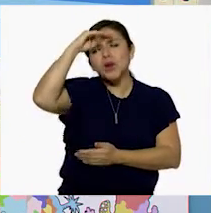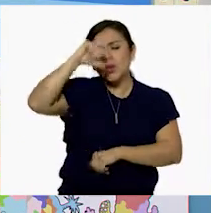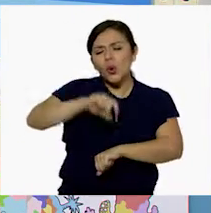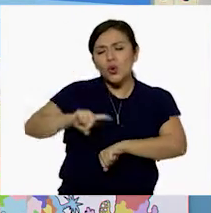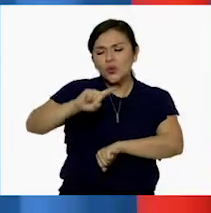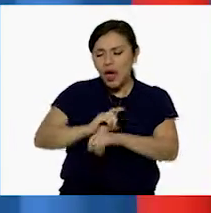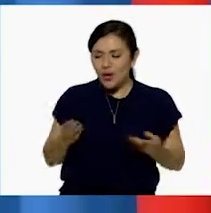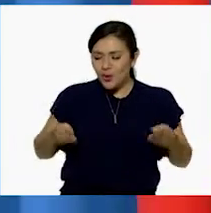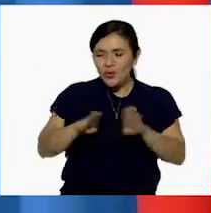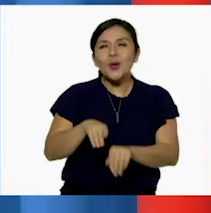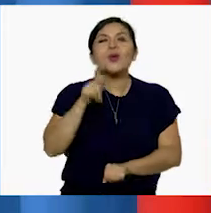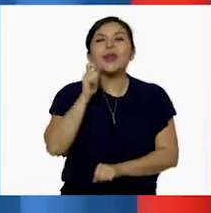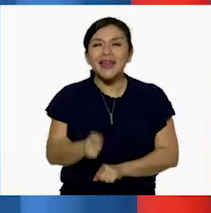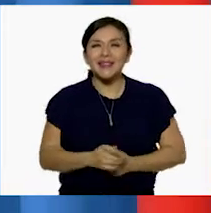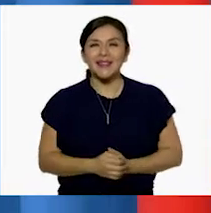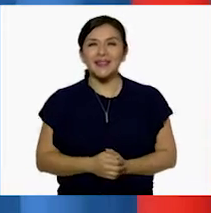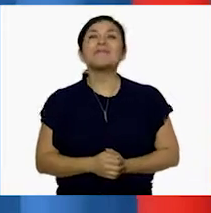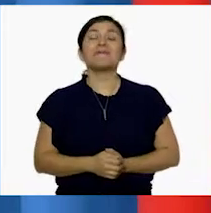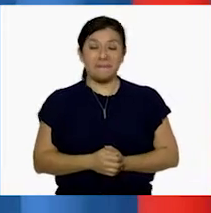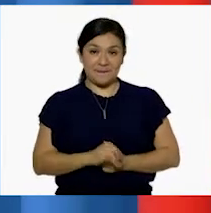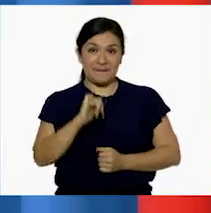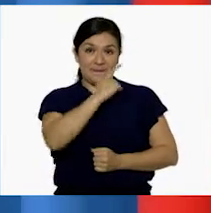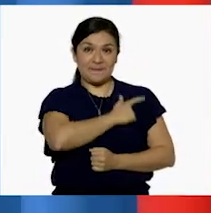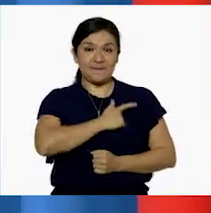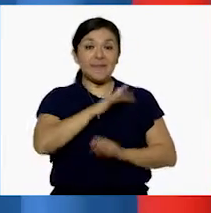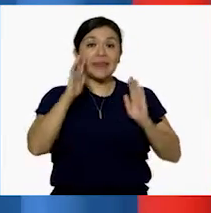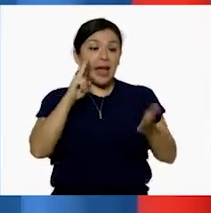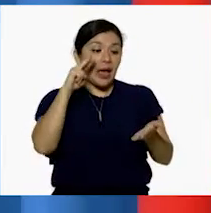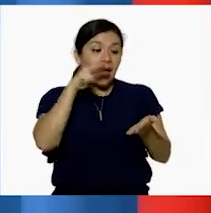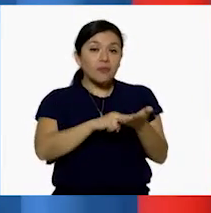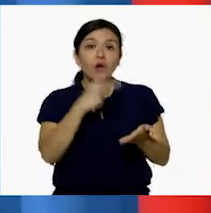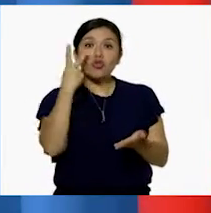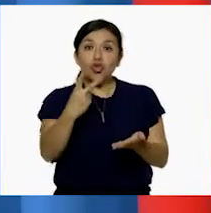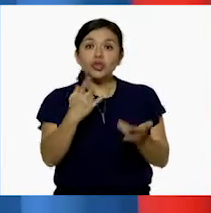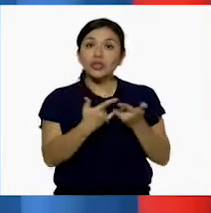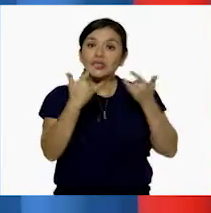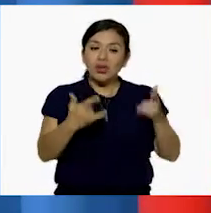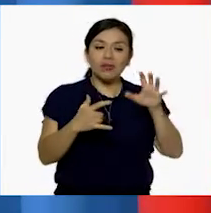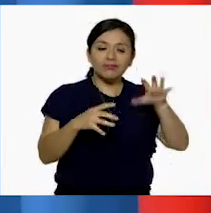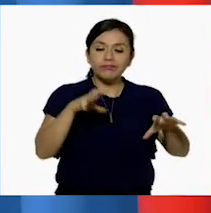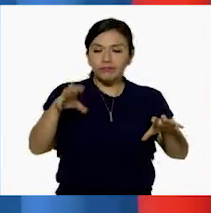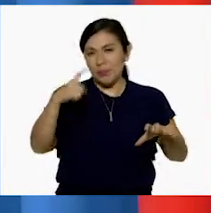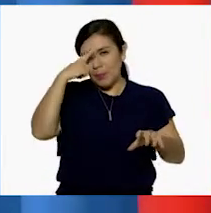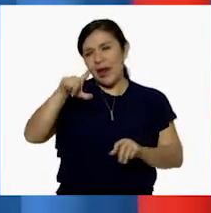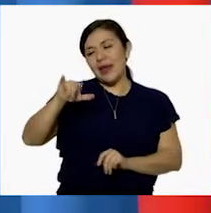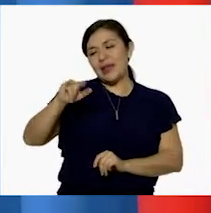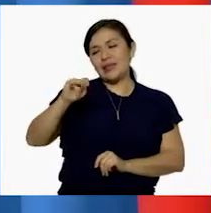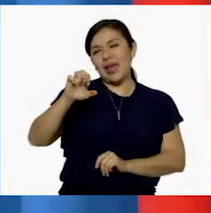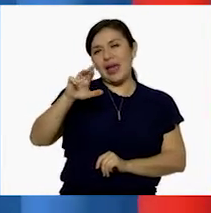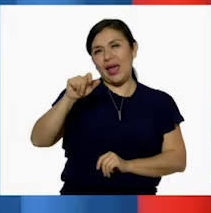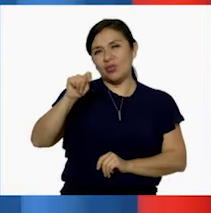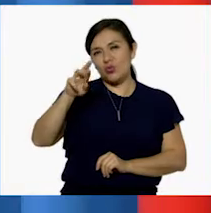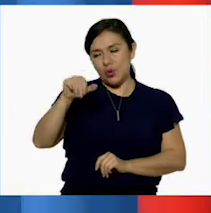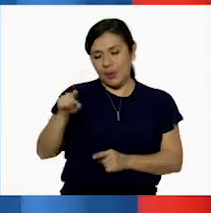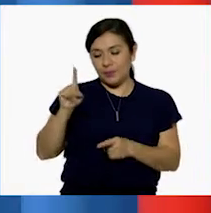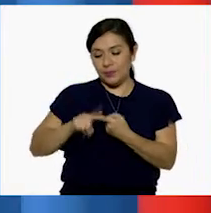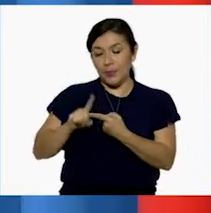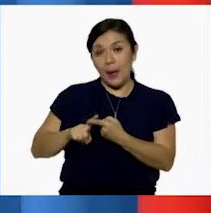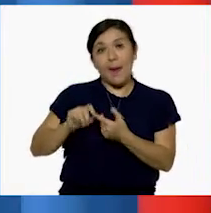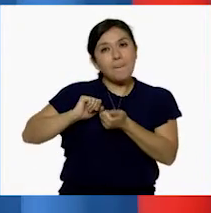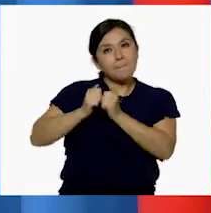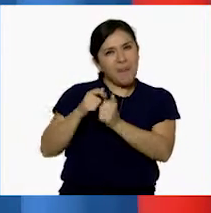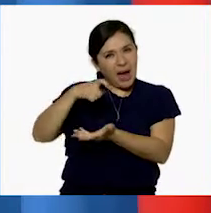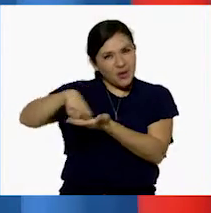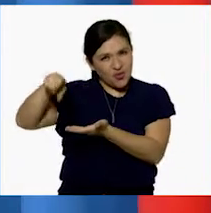final? Por supuesto, Gaby. Leímos y analizamos 2 textos del ámbito de literatura. La elección del pan, del